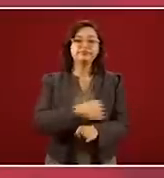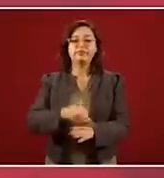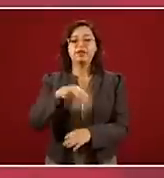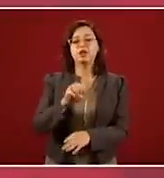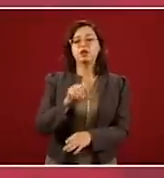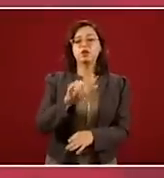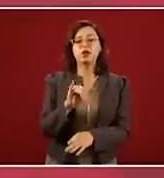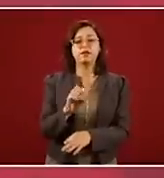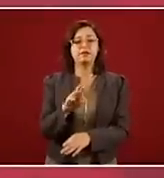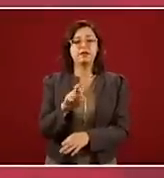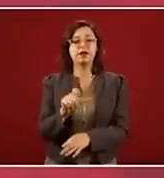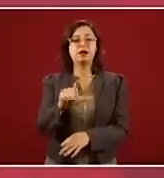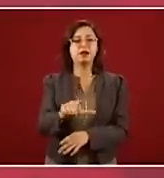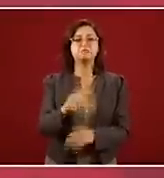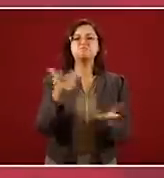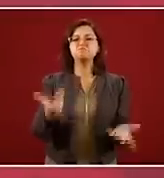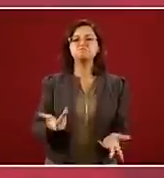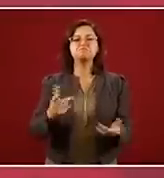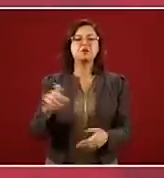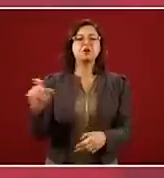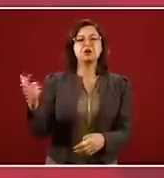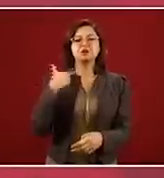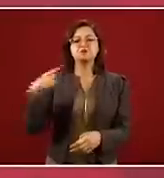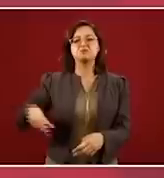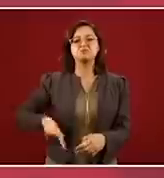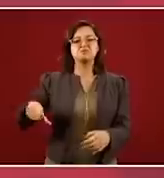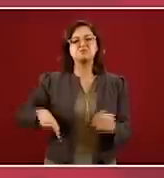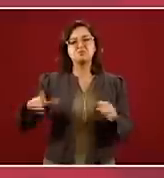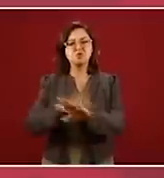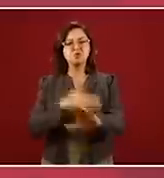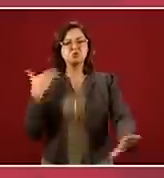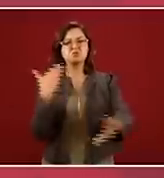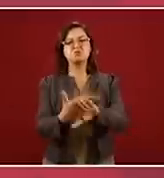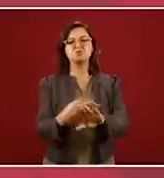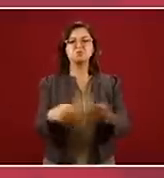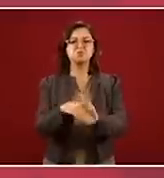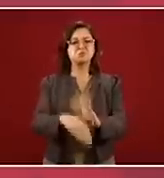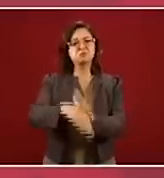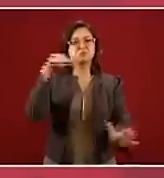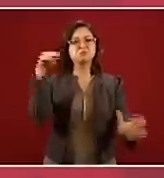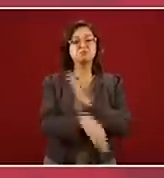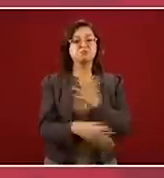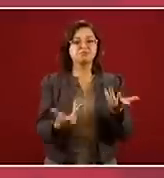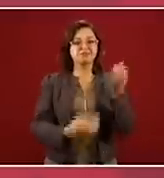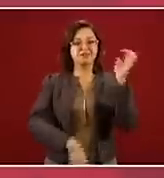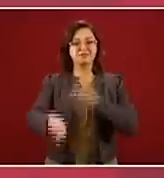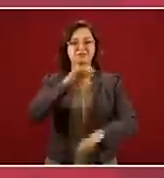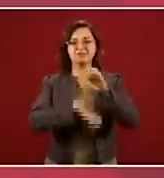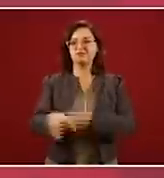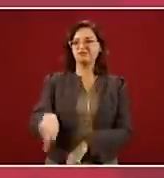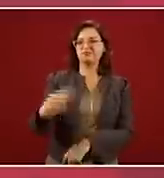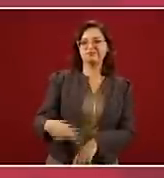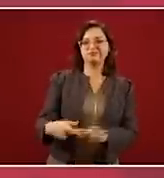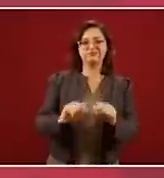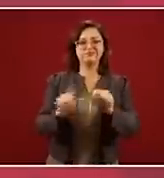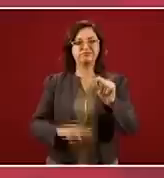se apostó a la destrucción de esta empresa, que es de todos los mexicanos.